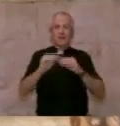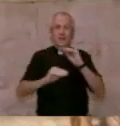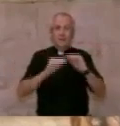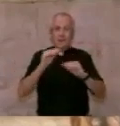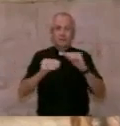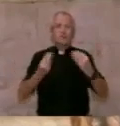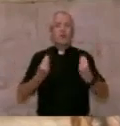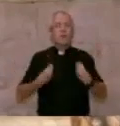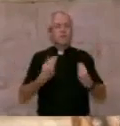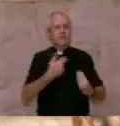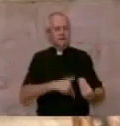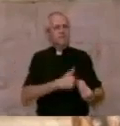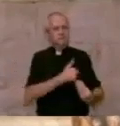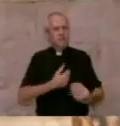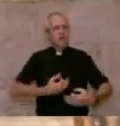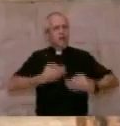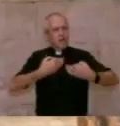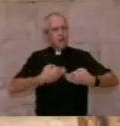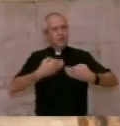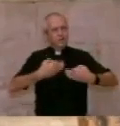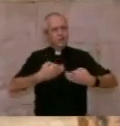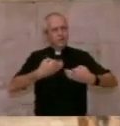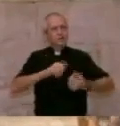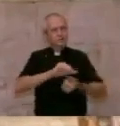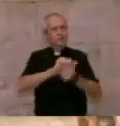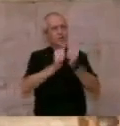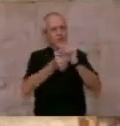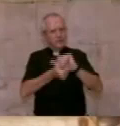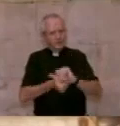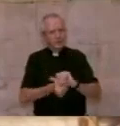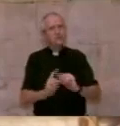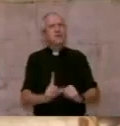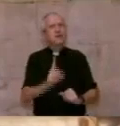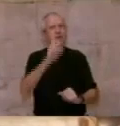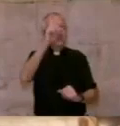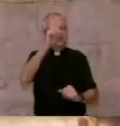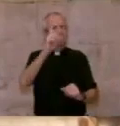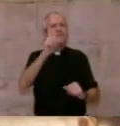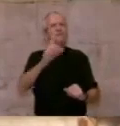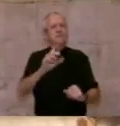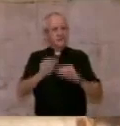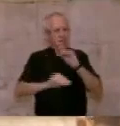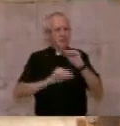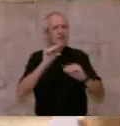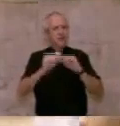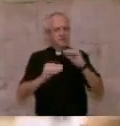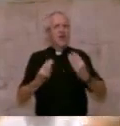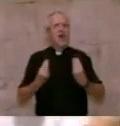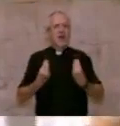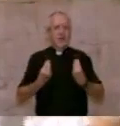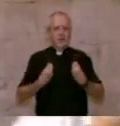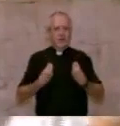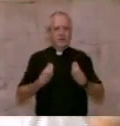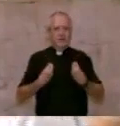a una vida cristiana auténtica, convertidos al Señor, llamados a una vida